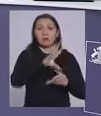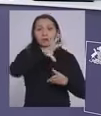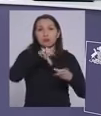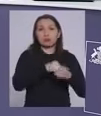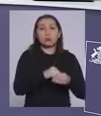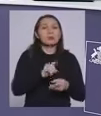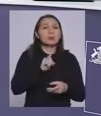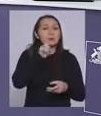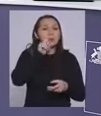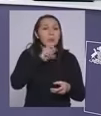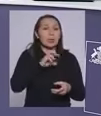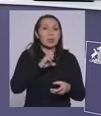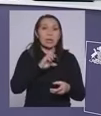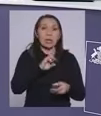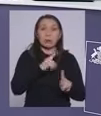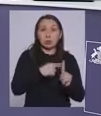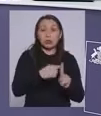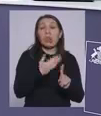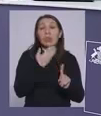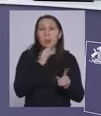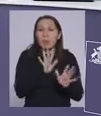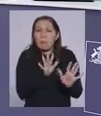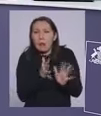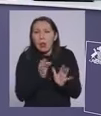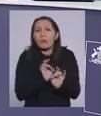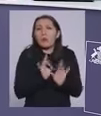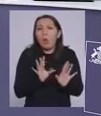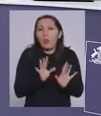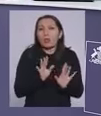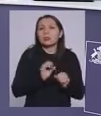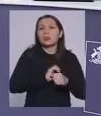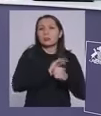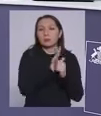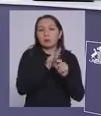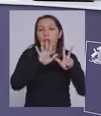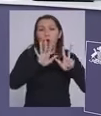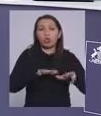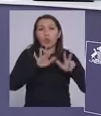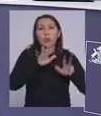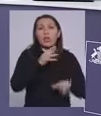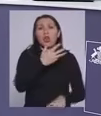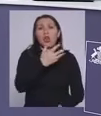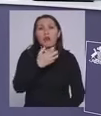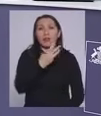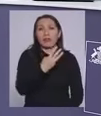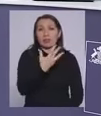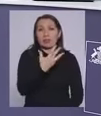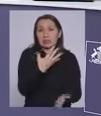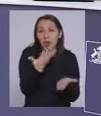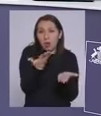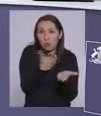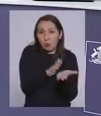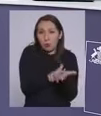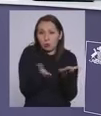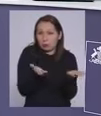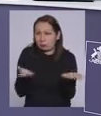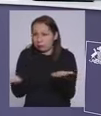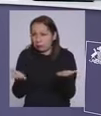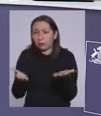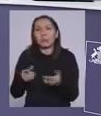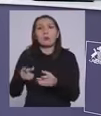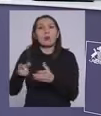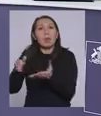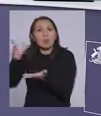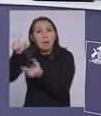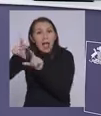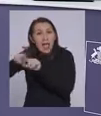con PCR positivo y también los sospechosos, que da cuenta de 8.935 muertos. Desde Espacio Público